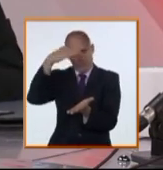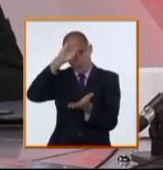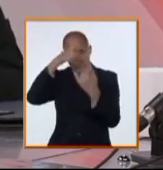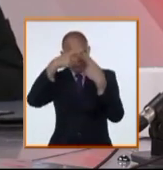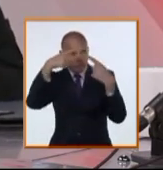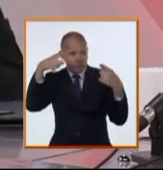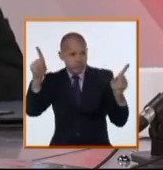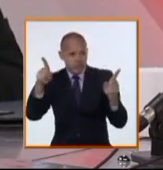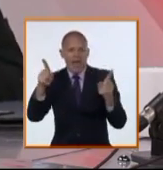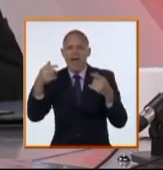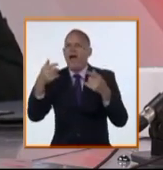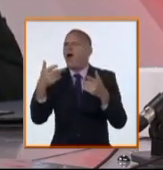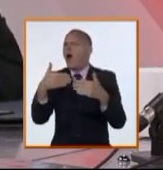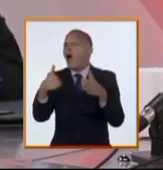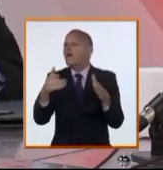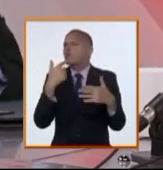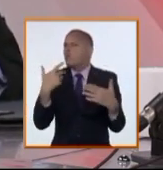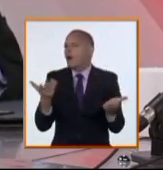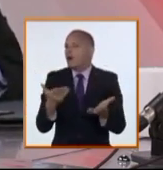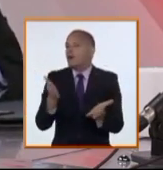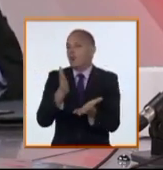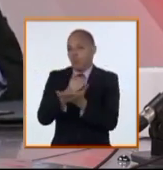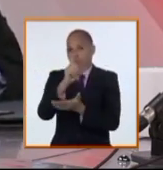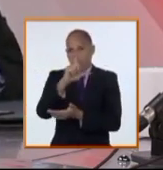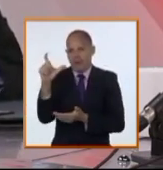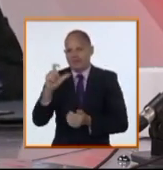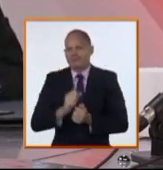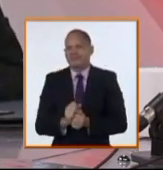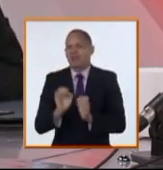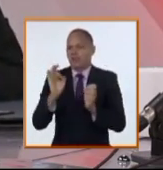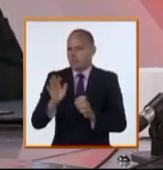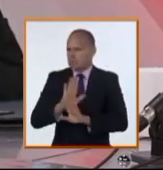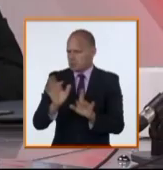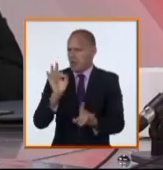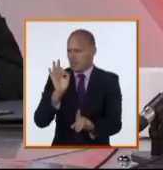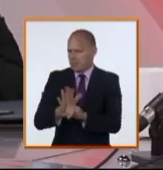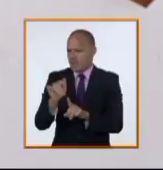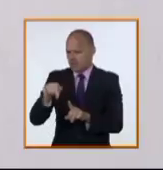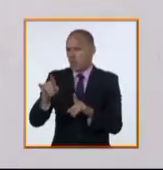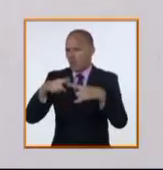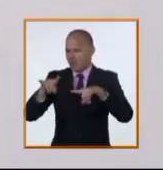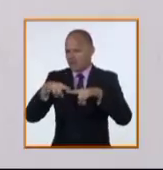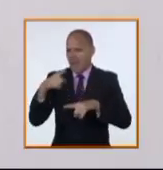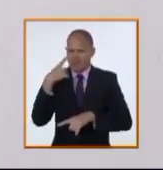en la educación general y se han reanudado las clases en la educación superior